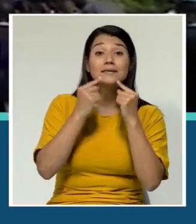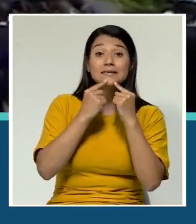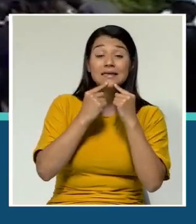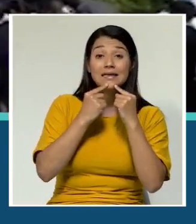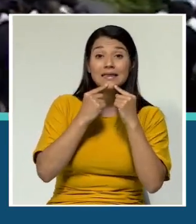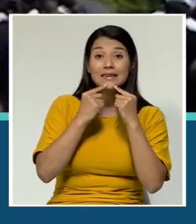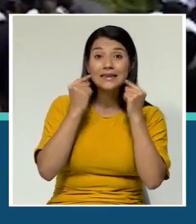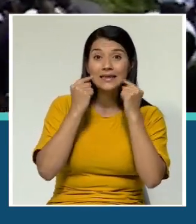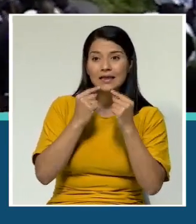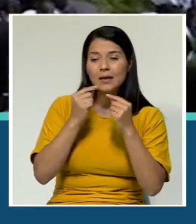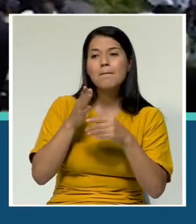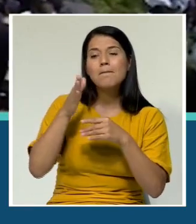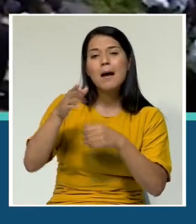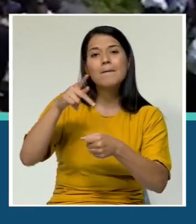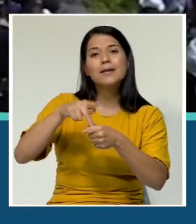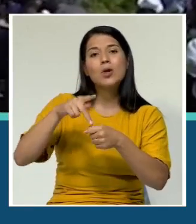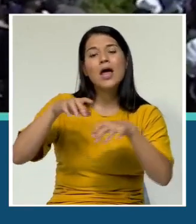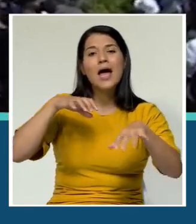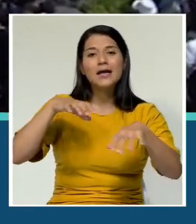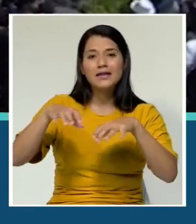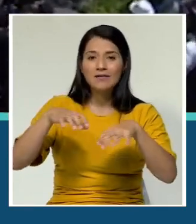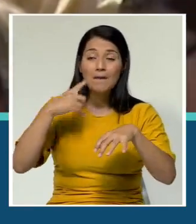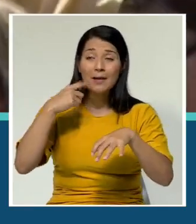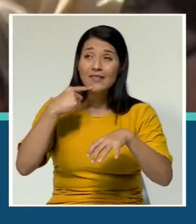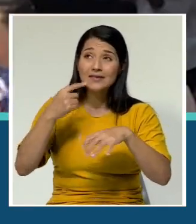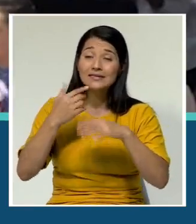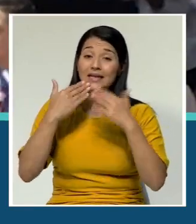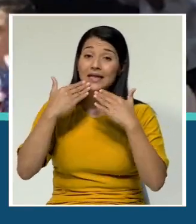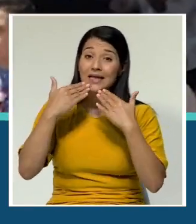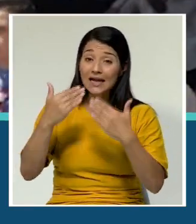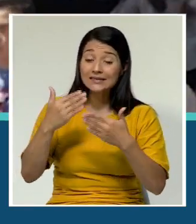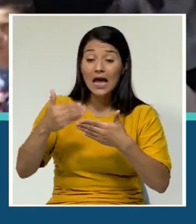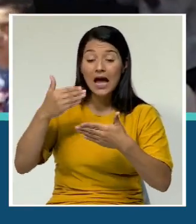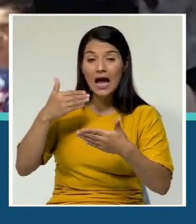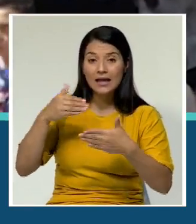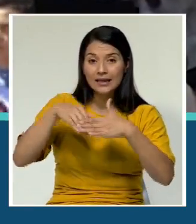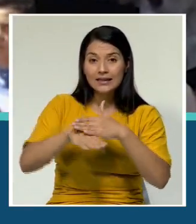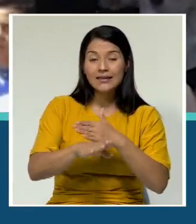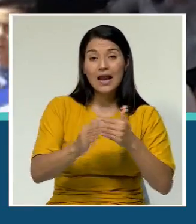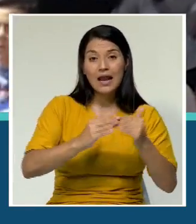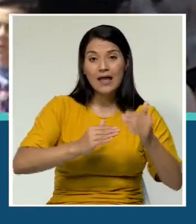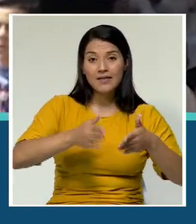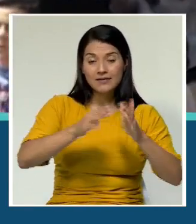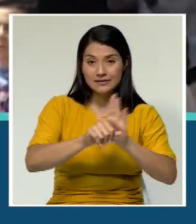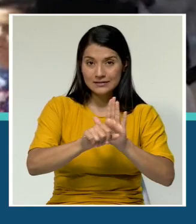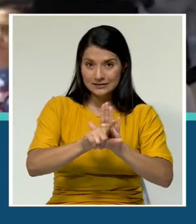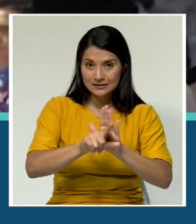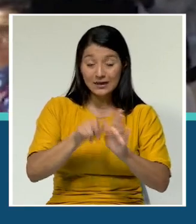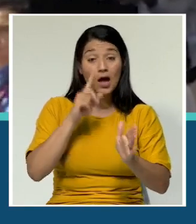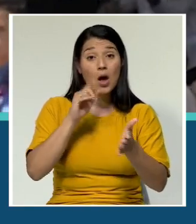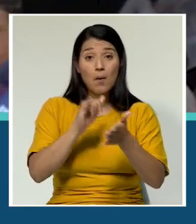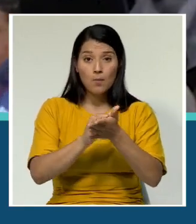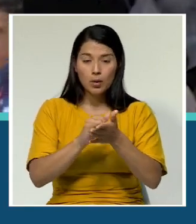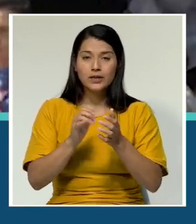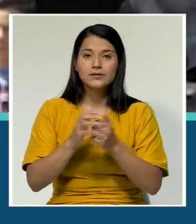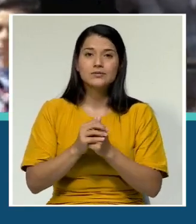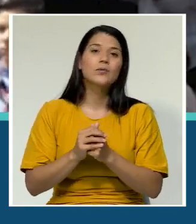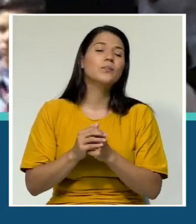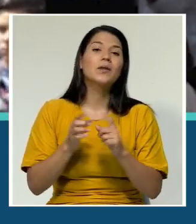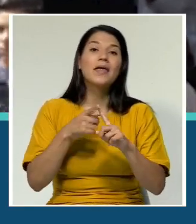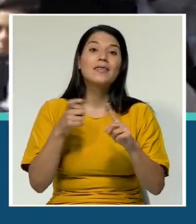las 9:30 de la mañana. Tras su arribo, el presidente electo Rodrigo Chávez participará en un acto de acción de gracias antes